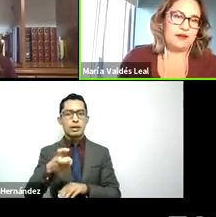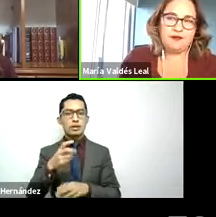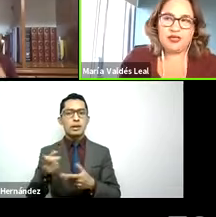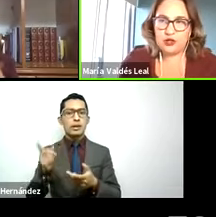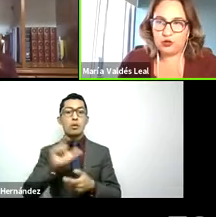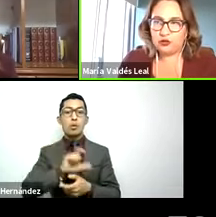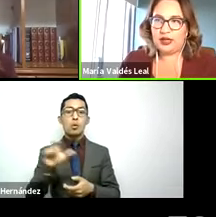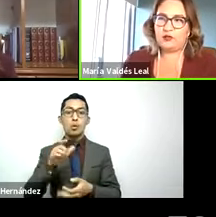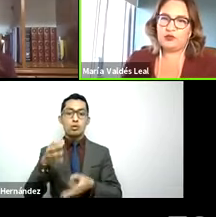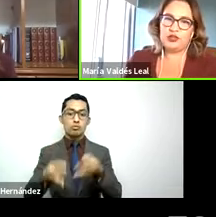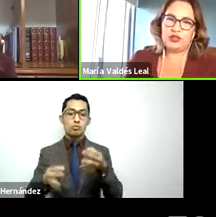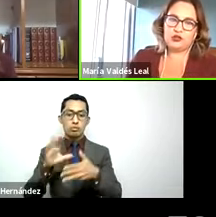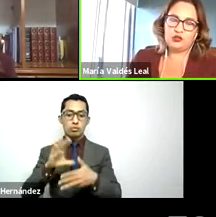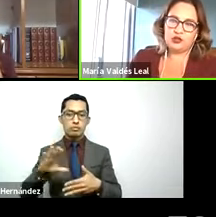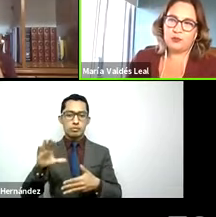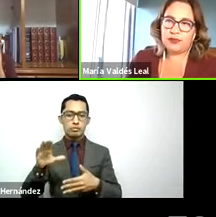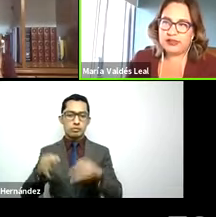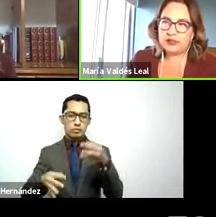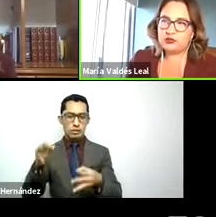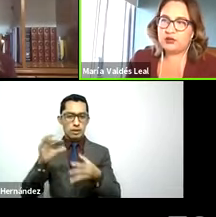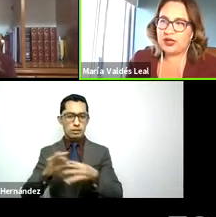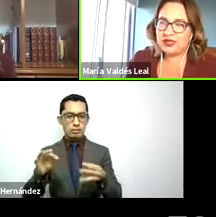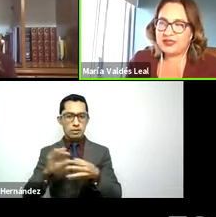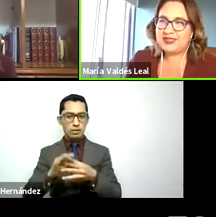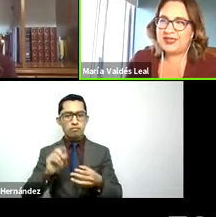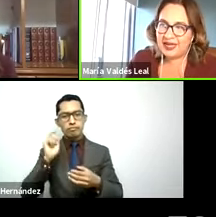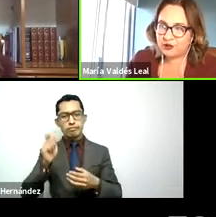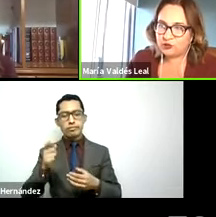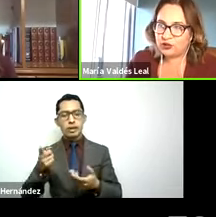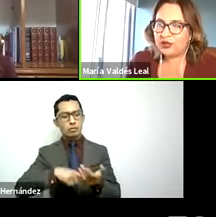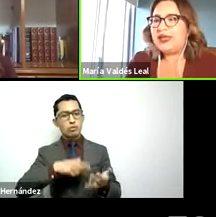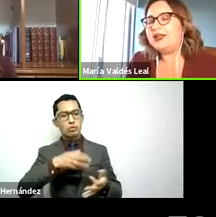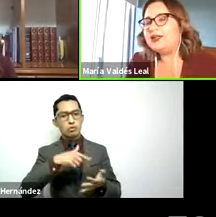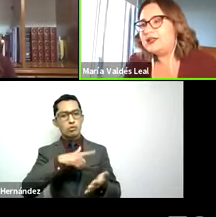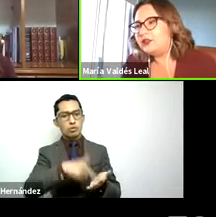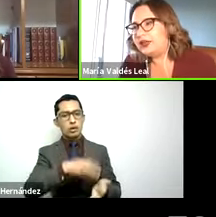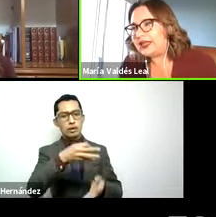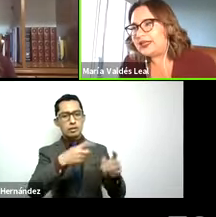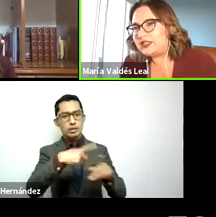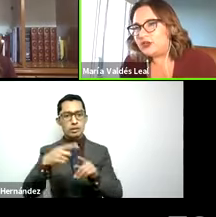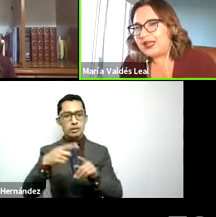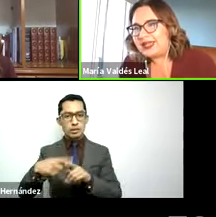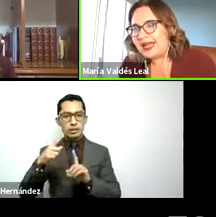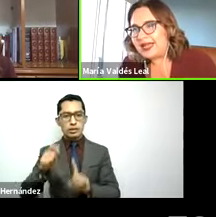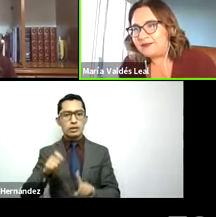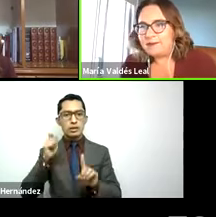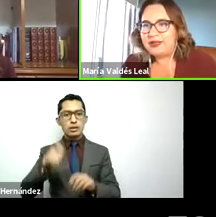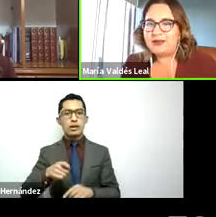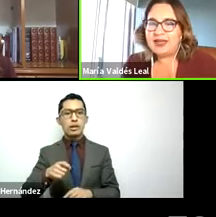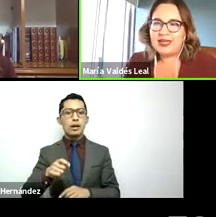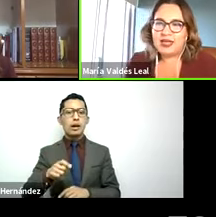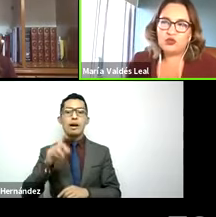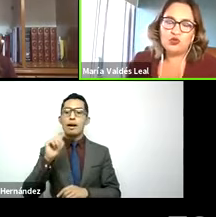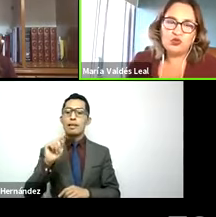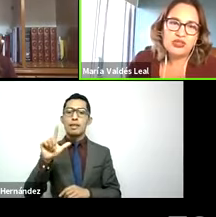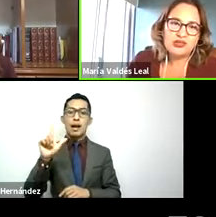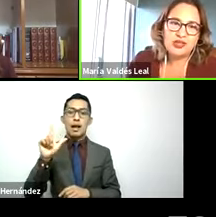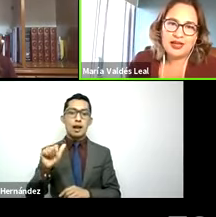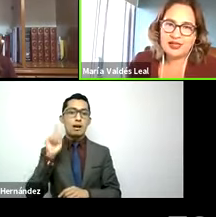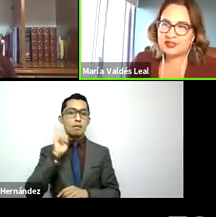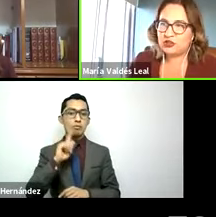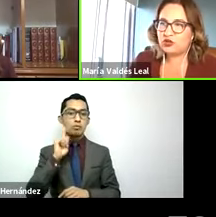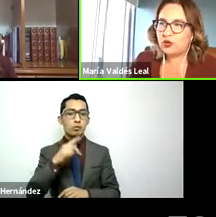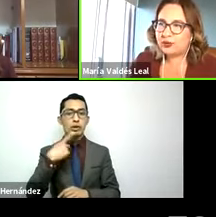cuando se refirió a consideraciones por parte de los tribunales chilenos, en el sentido de que la señora Tal había privilegiado